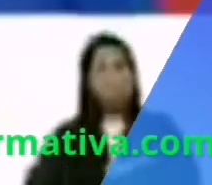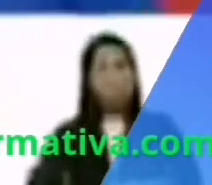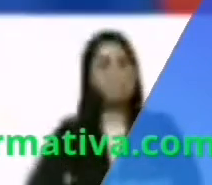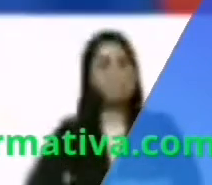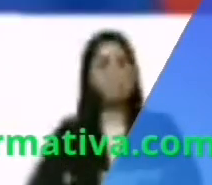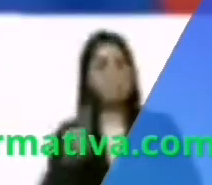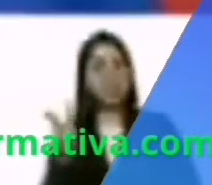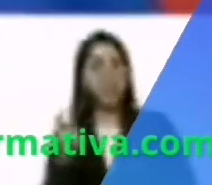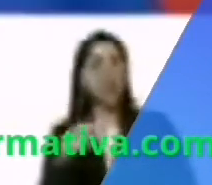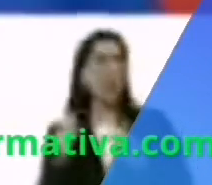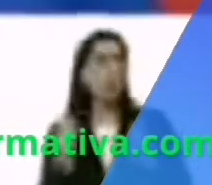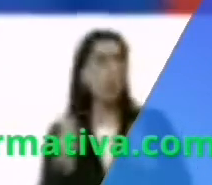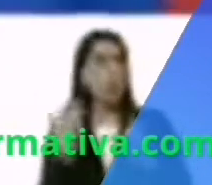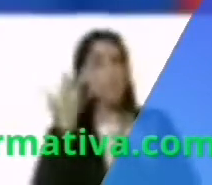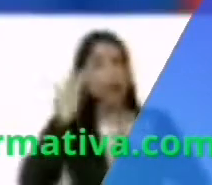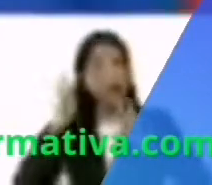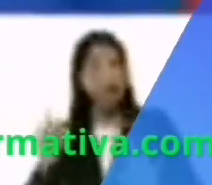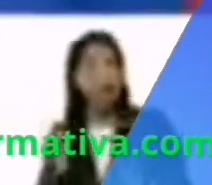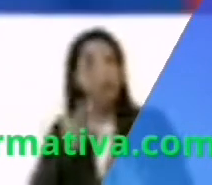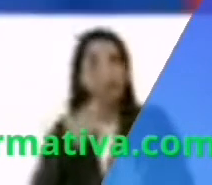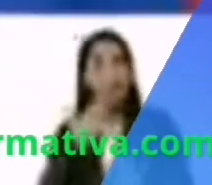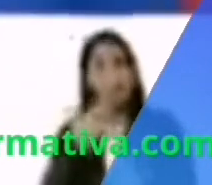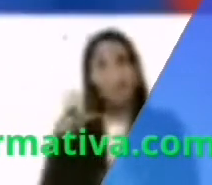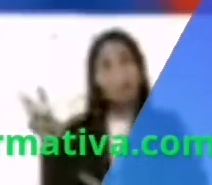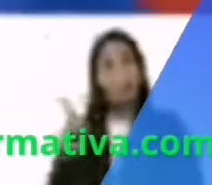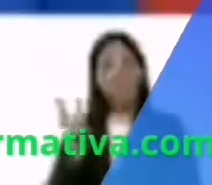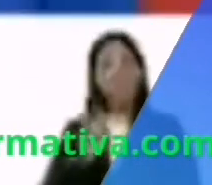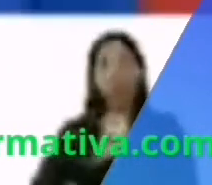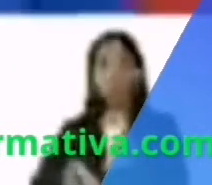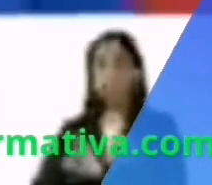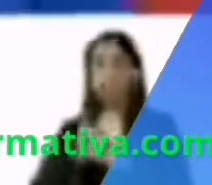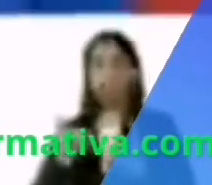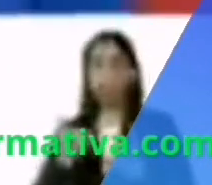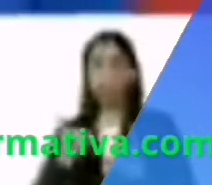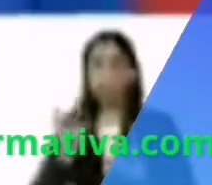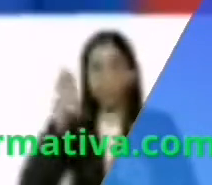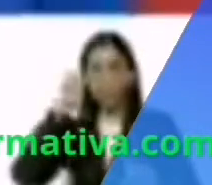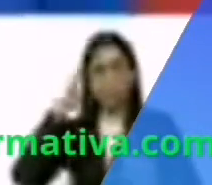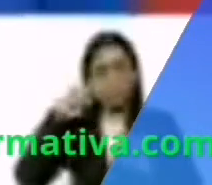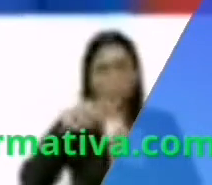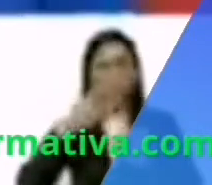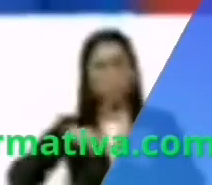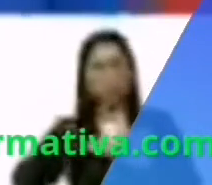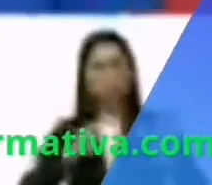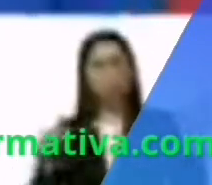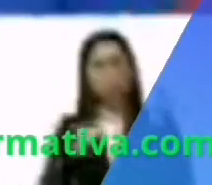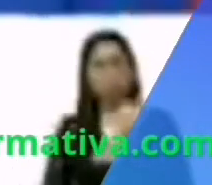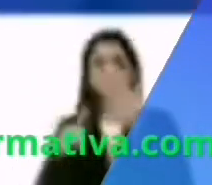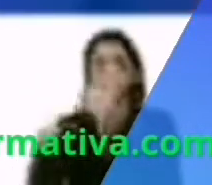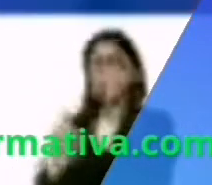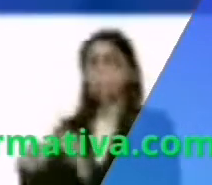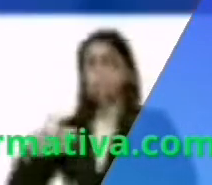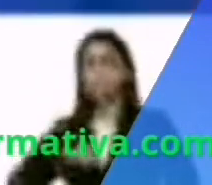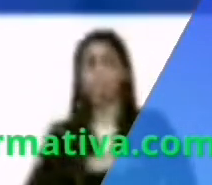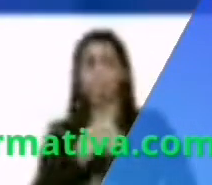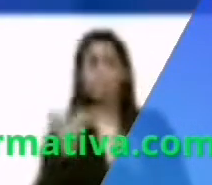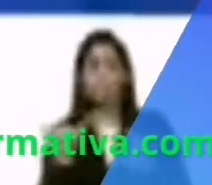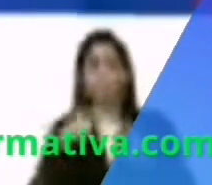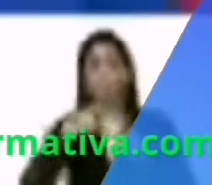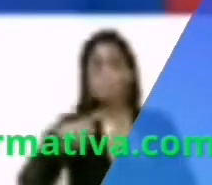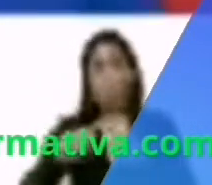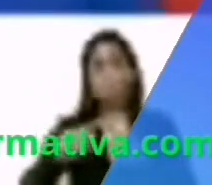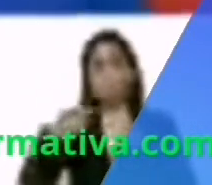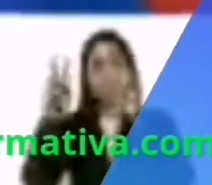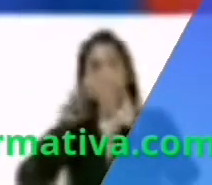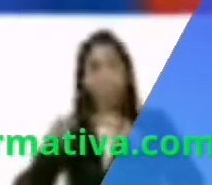y todo el que quiera colaborar para que hagamos un combate ante la pandemia que, aunque se mantenga la